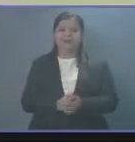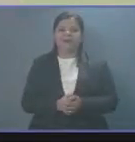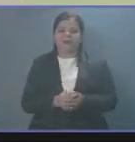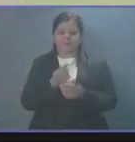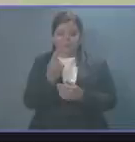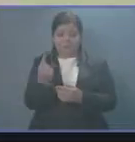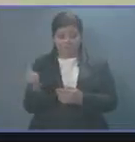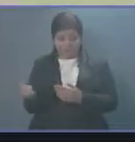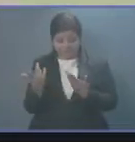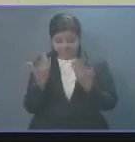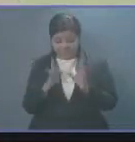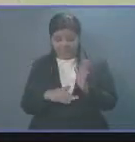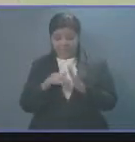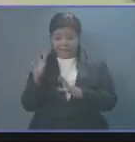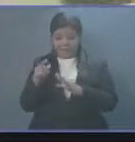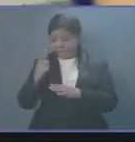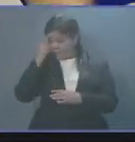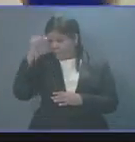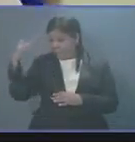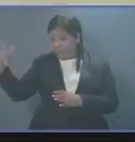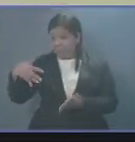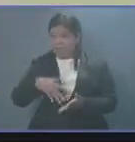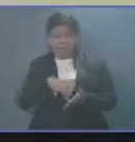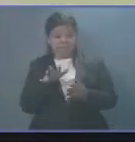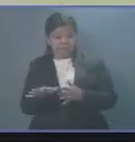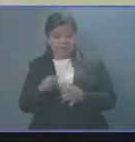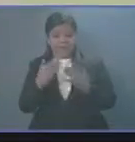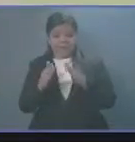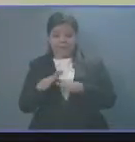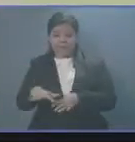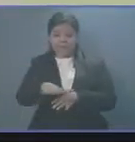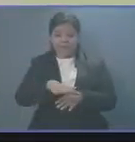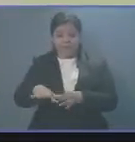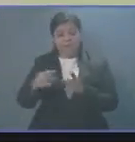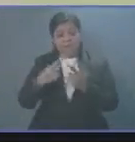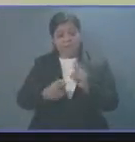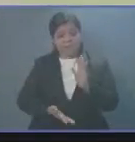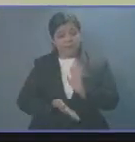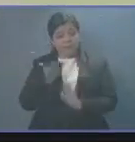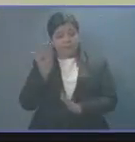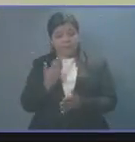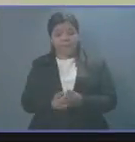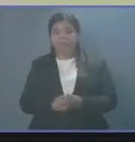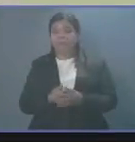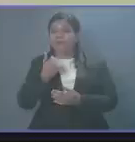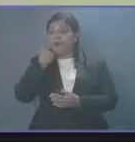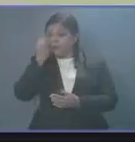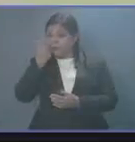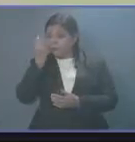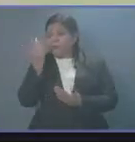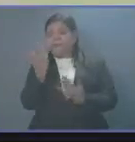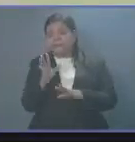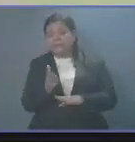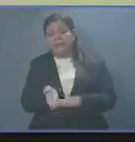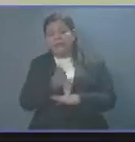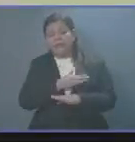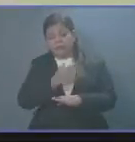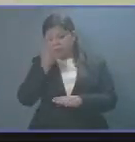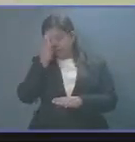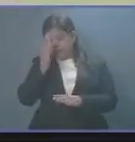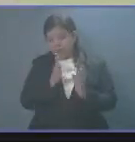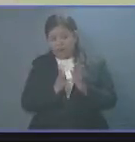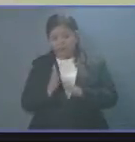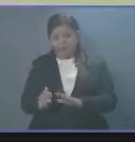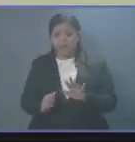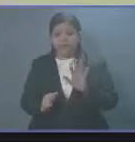población prioritaria en la ejecución de políticas públicas sectoriales y además de las y los jóvenes fueron reconocidos en el plan quinquenal